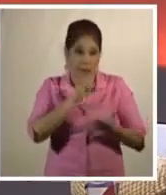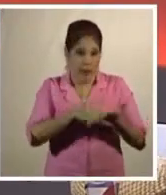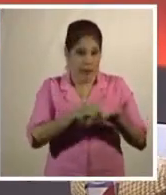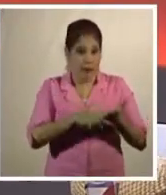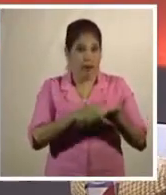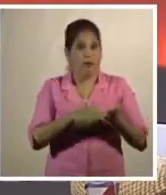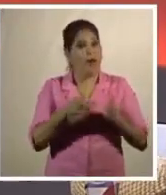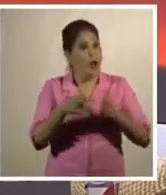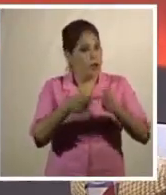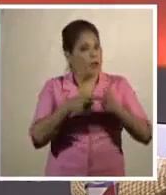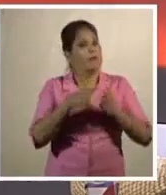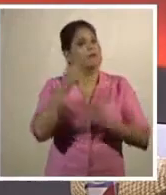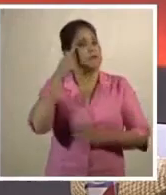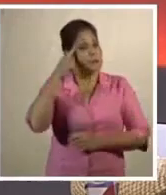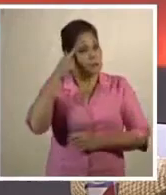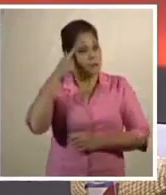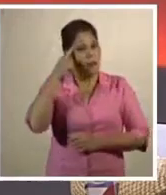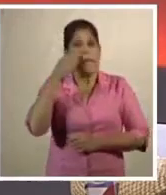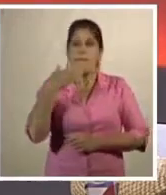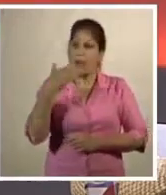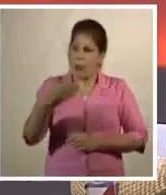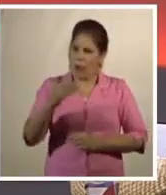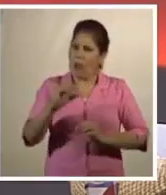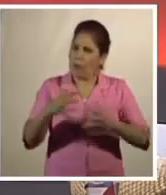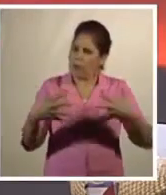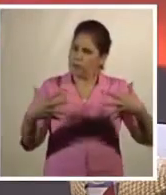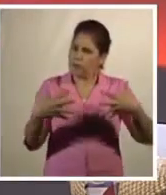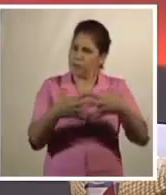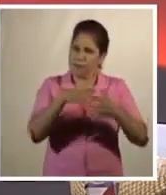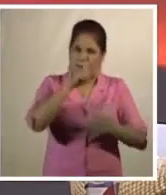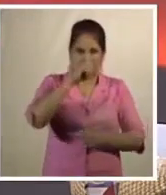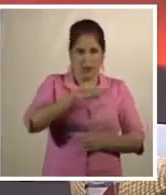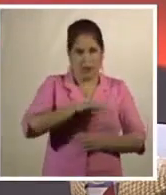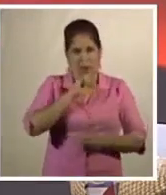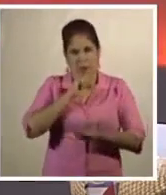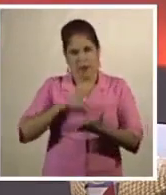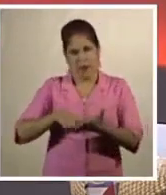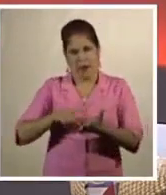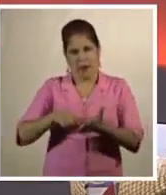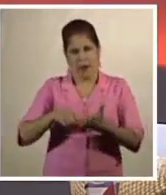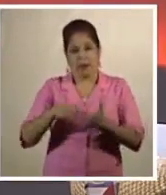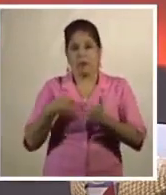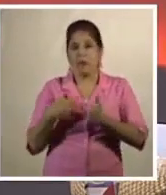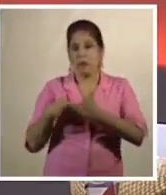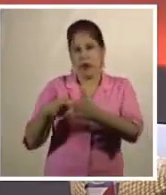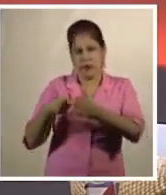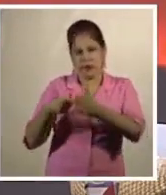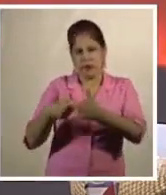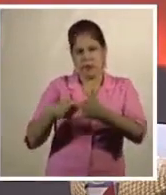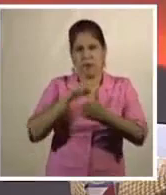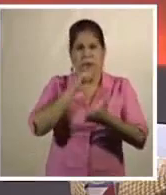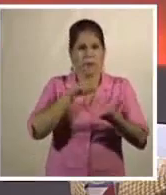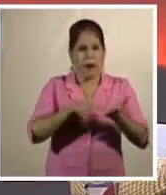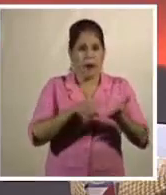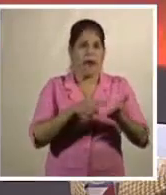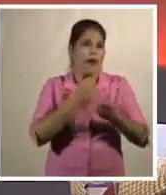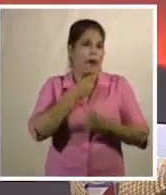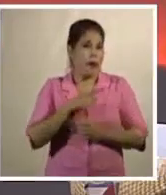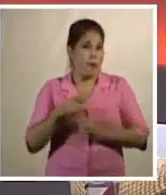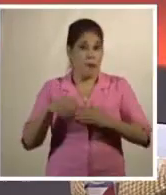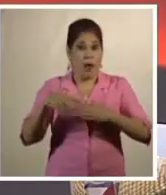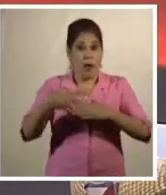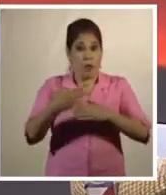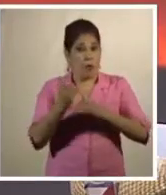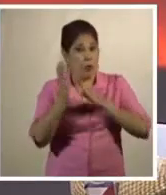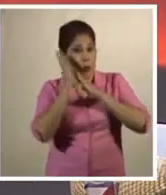reconoce como los padres nos sigan los consejos y ahí luego mejoran las cosas porque mientras les damos digamos qué salida a esas afectaciones de